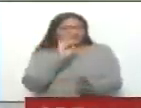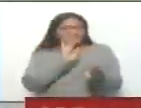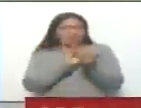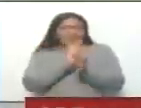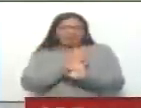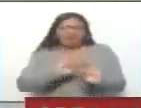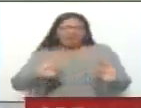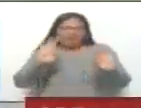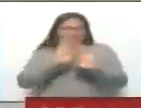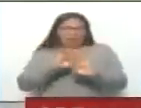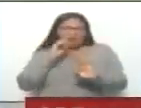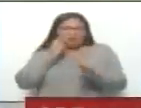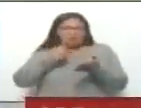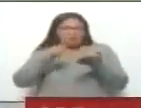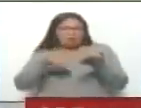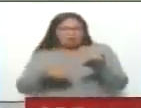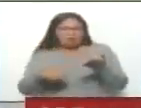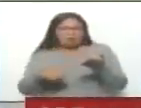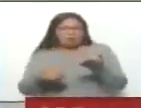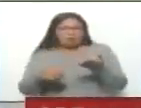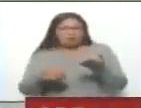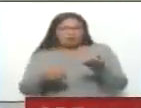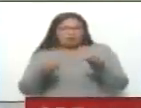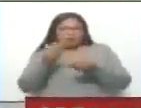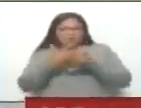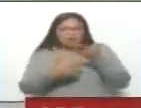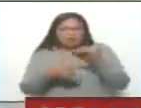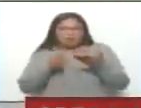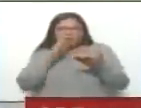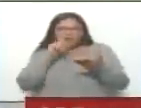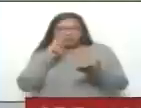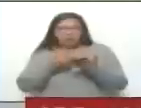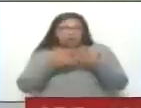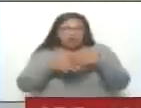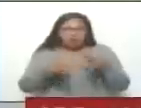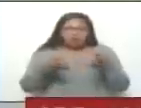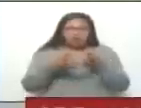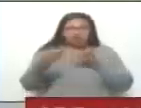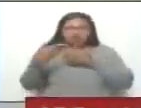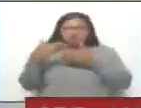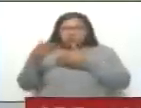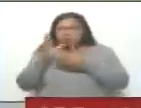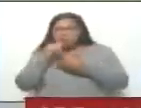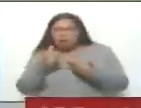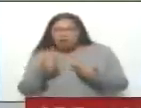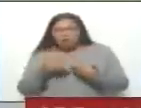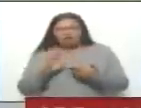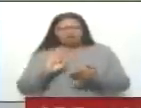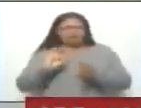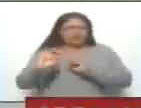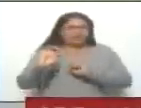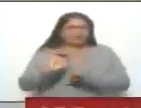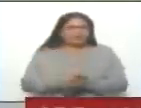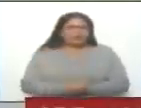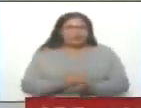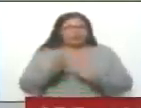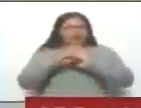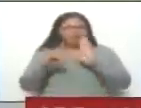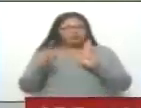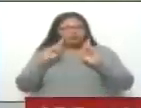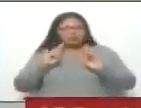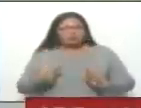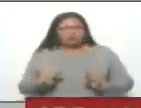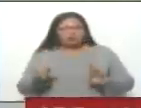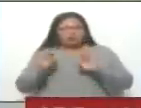a quienes no firman convención colectiva, a quienes no están en la mesa del debate, y que por supuesto el derecho humano a la educación